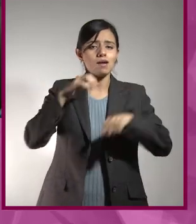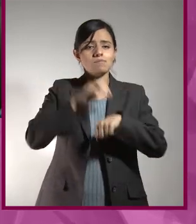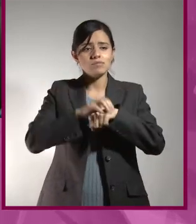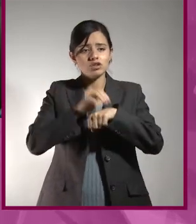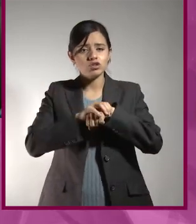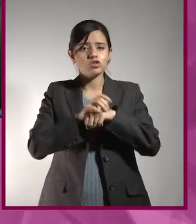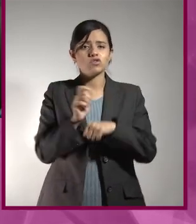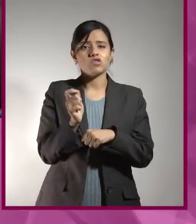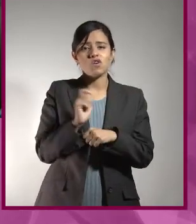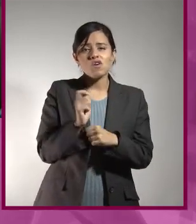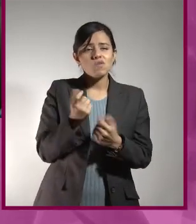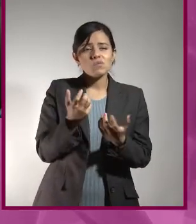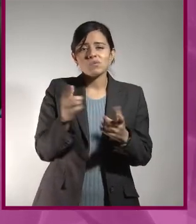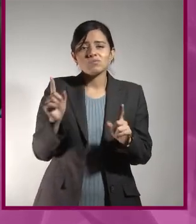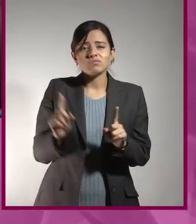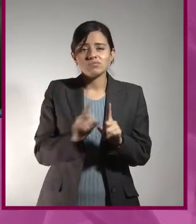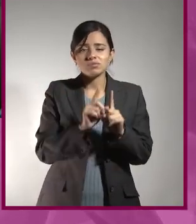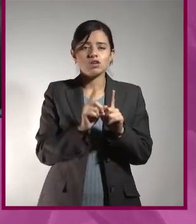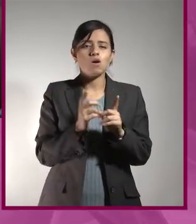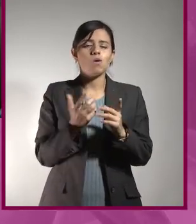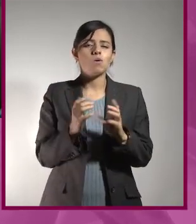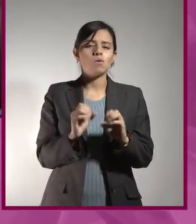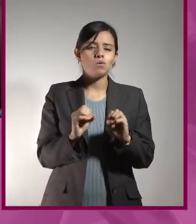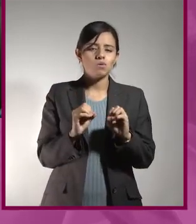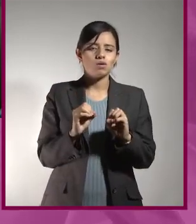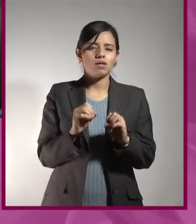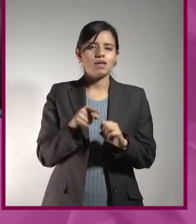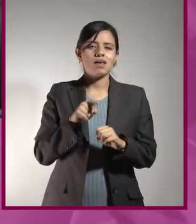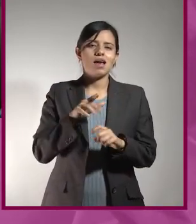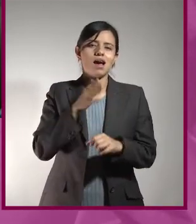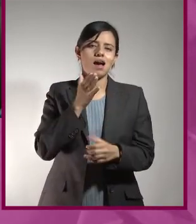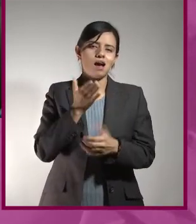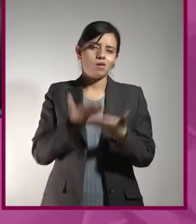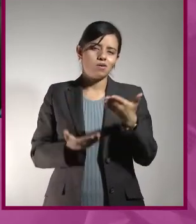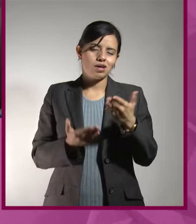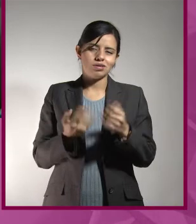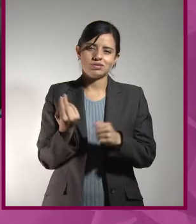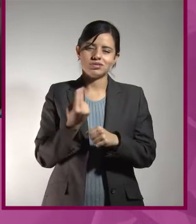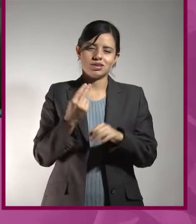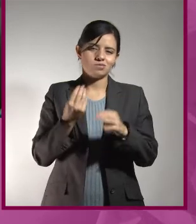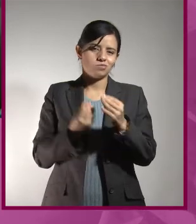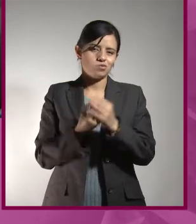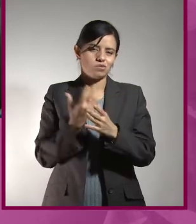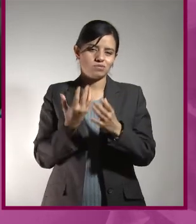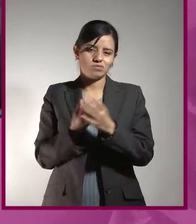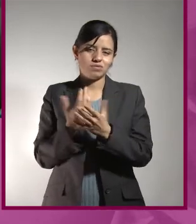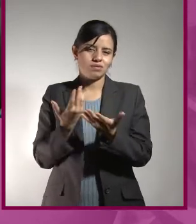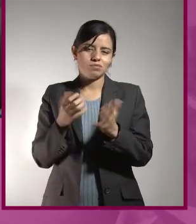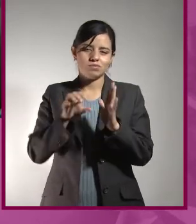tu pareja, las nuevas reglas que te impone la situación, como